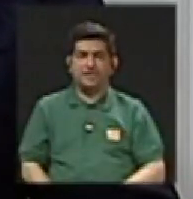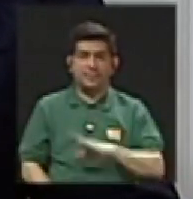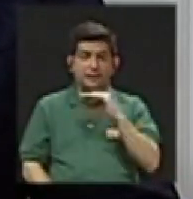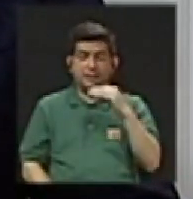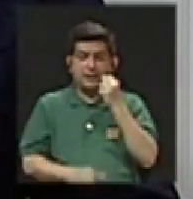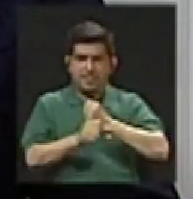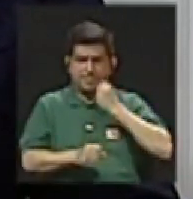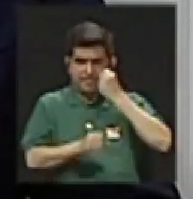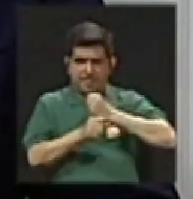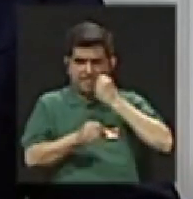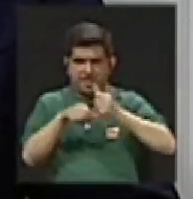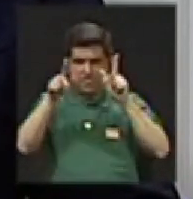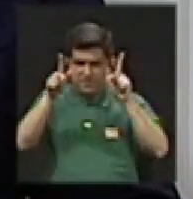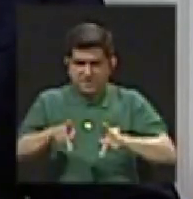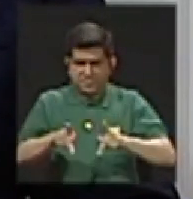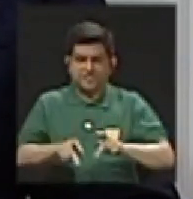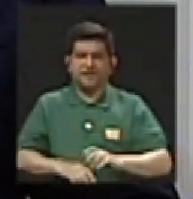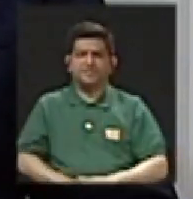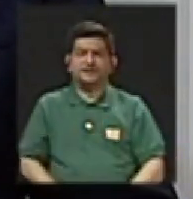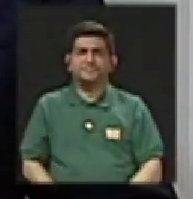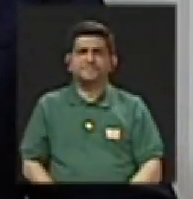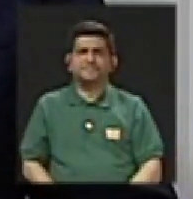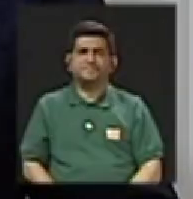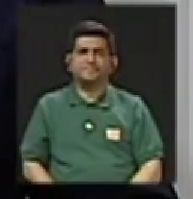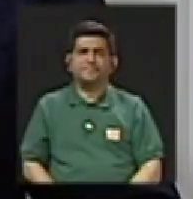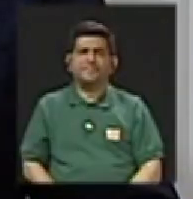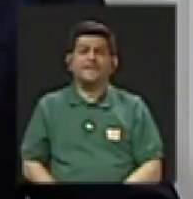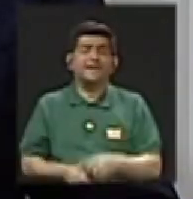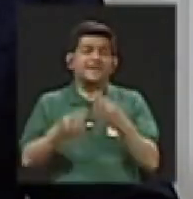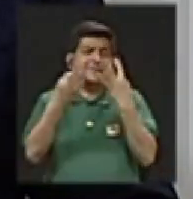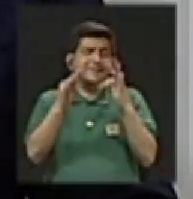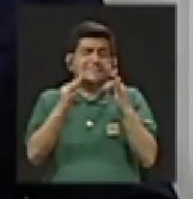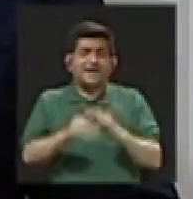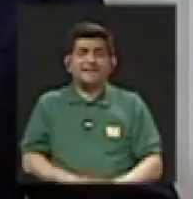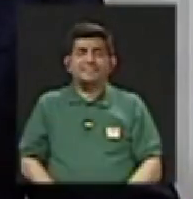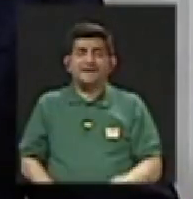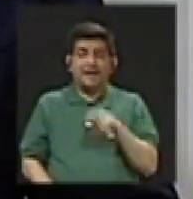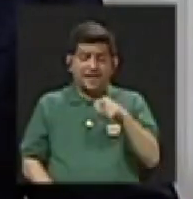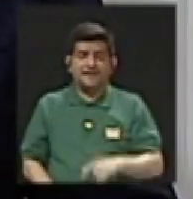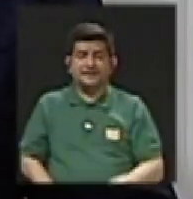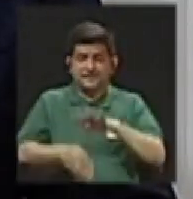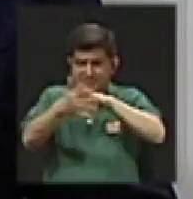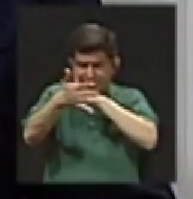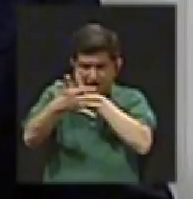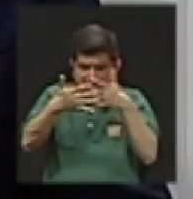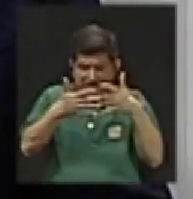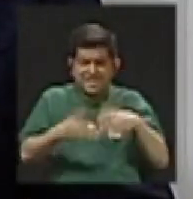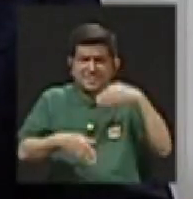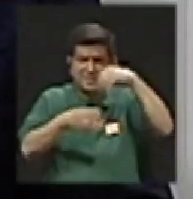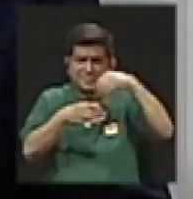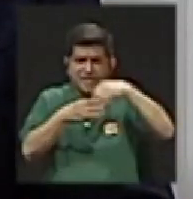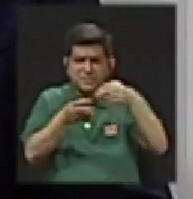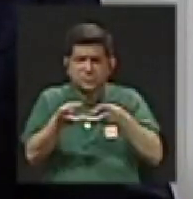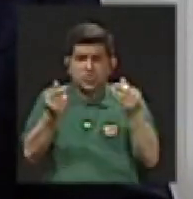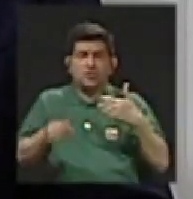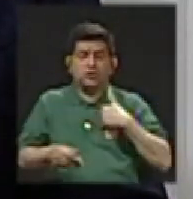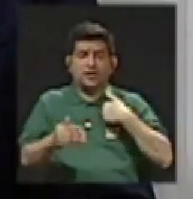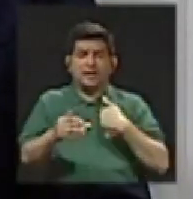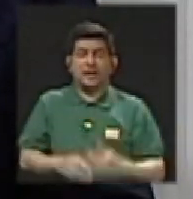obra. Entonces, lo que pretende una matriz de insumo-producto es como tener esa receta de